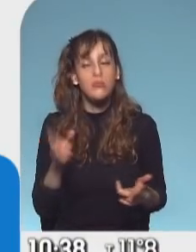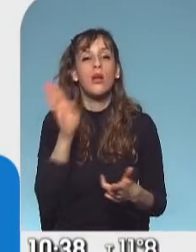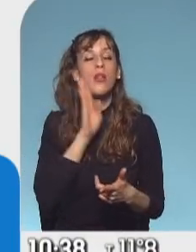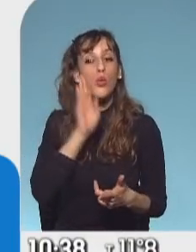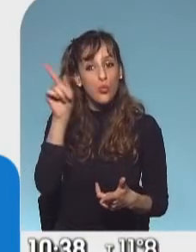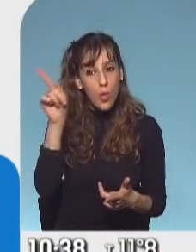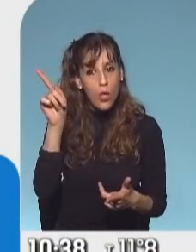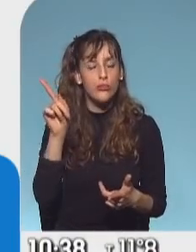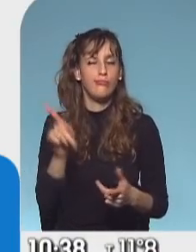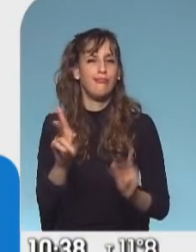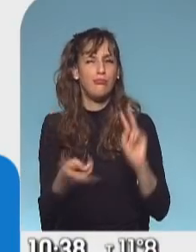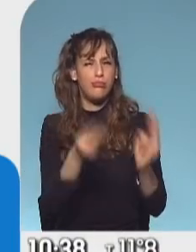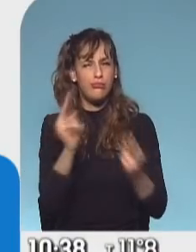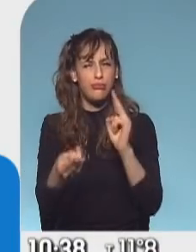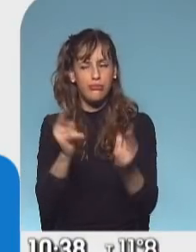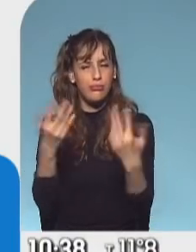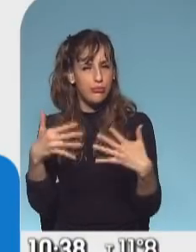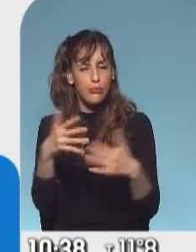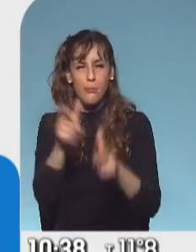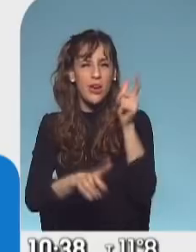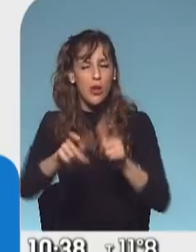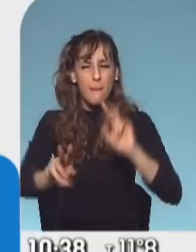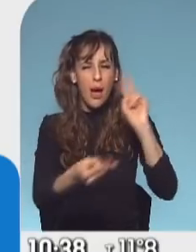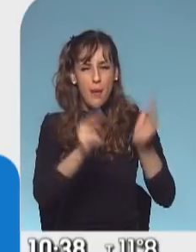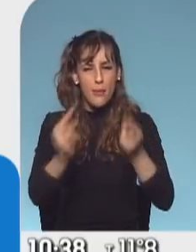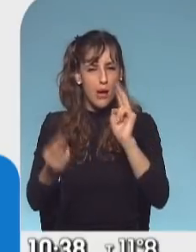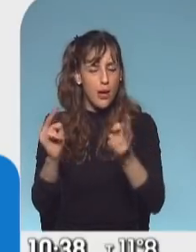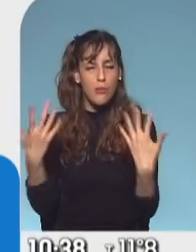le murieron decenas de miles de personas.